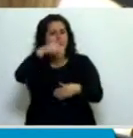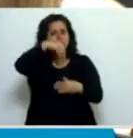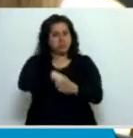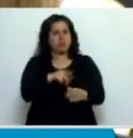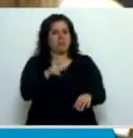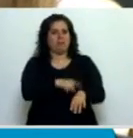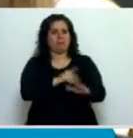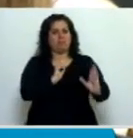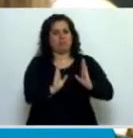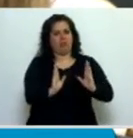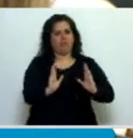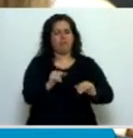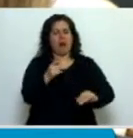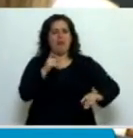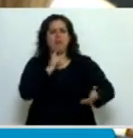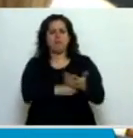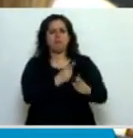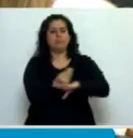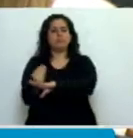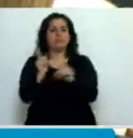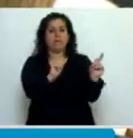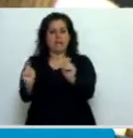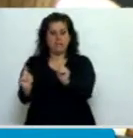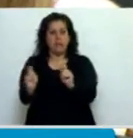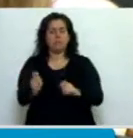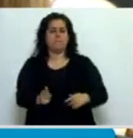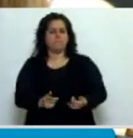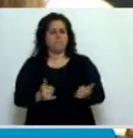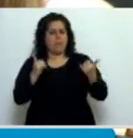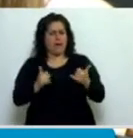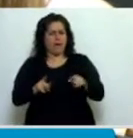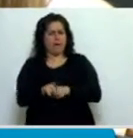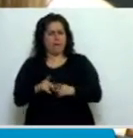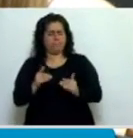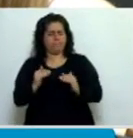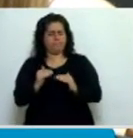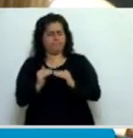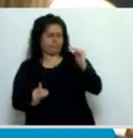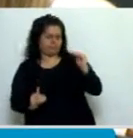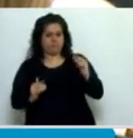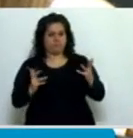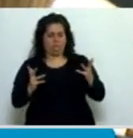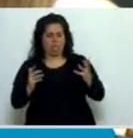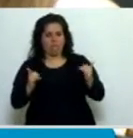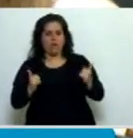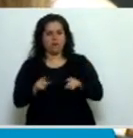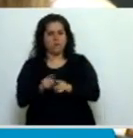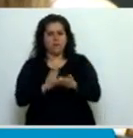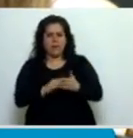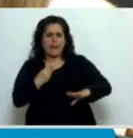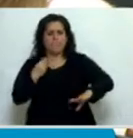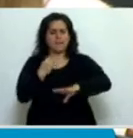temporalidad en la designación de sus integrantes, provoca un desajuste absoluto en el sistema de representación